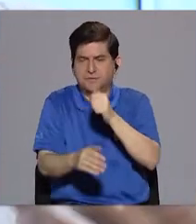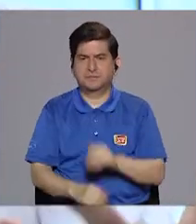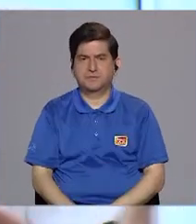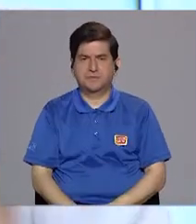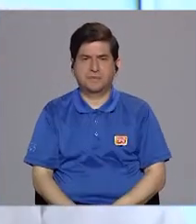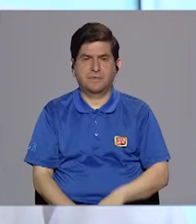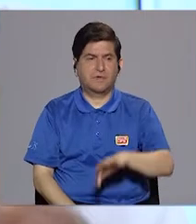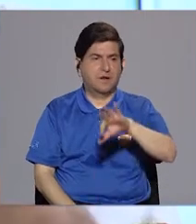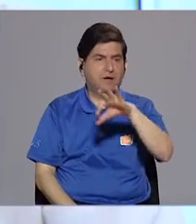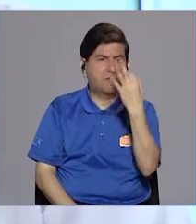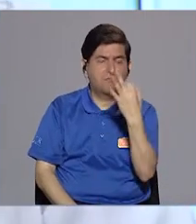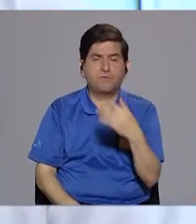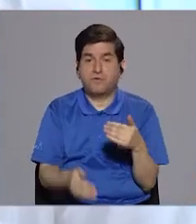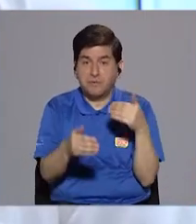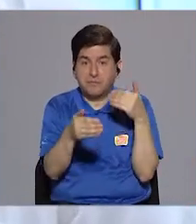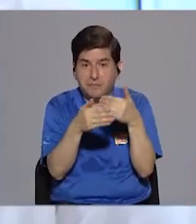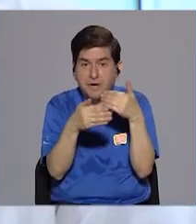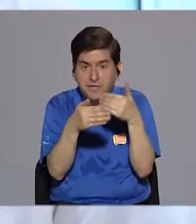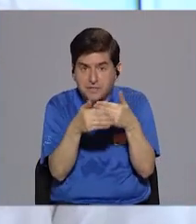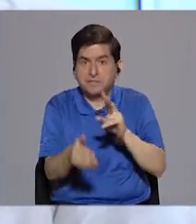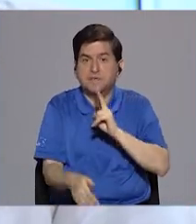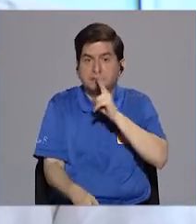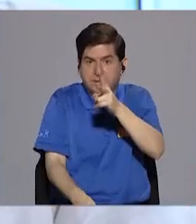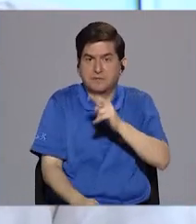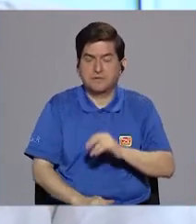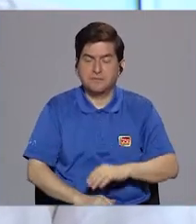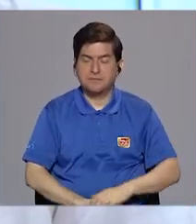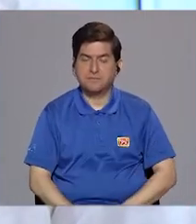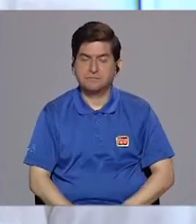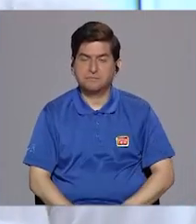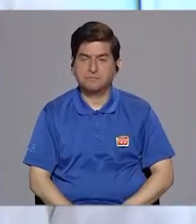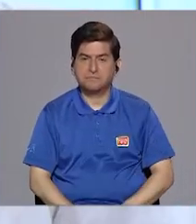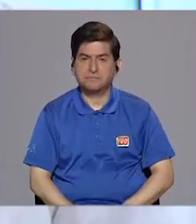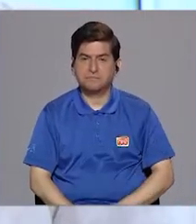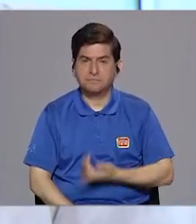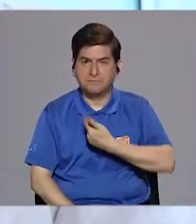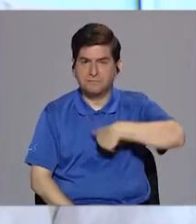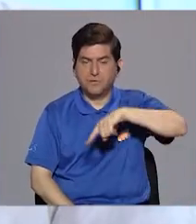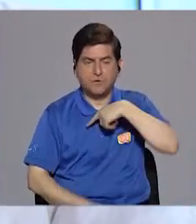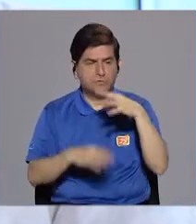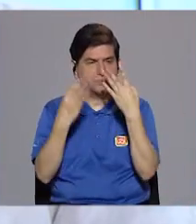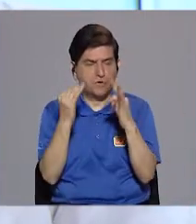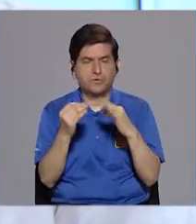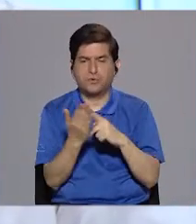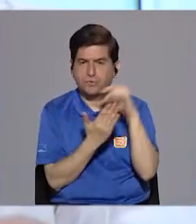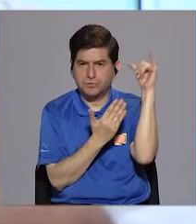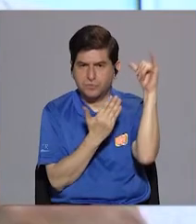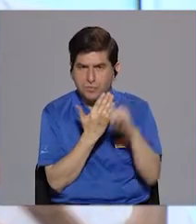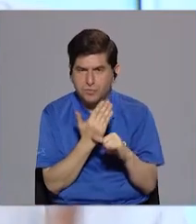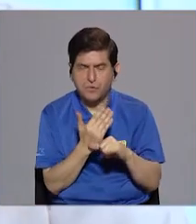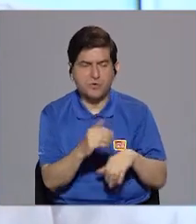medios más próximos. Y, bueno, nosotros intentamos con nuestros proyectos